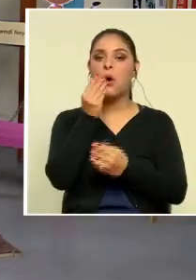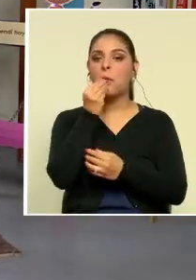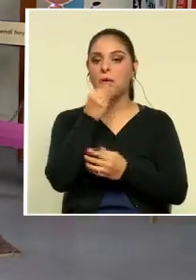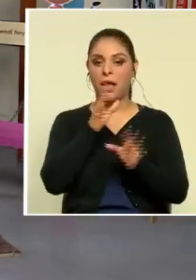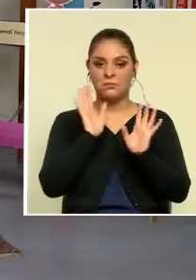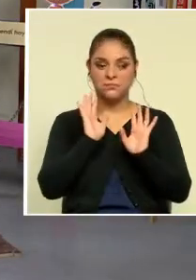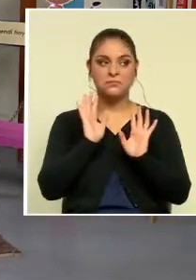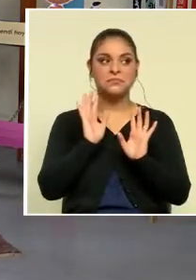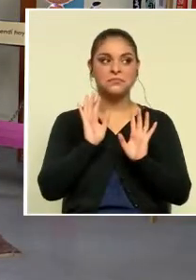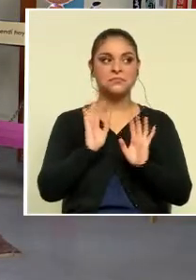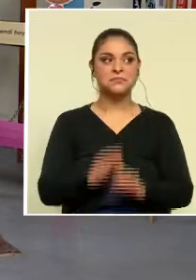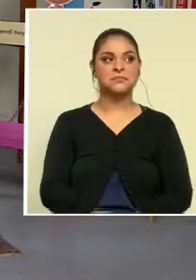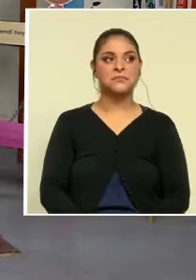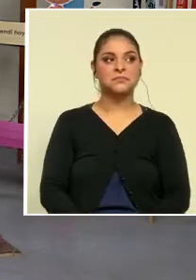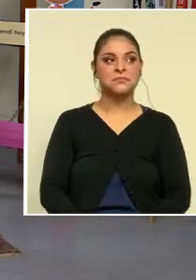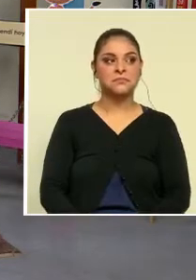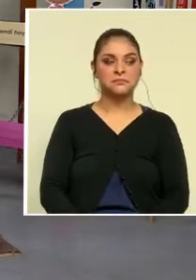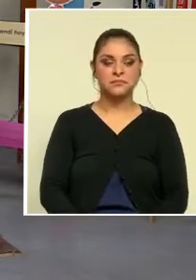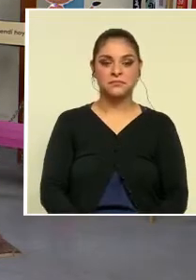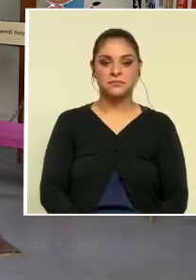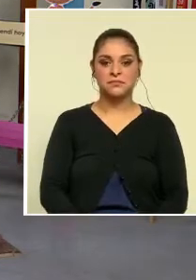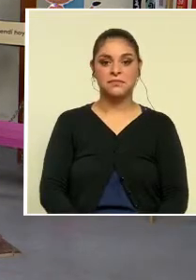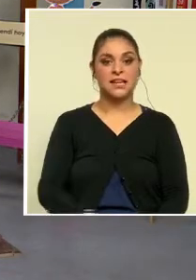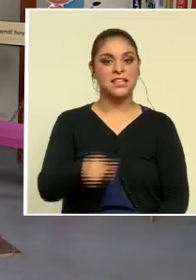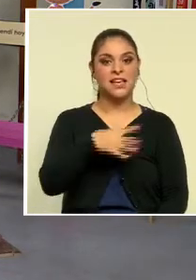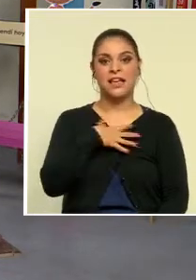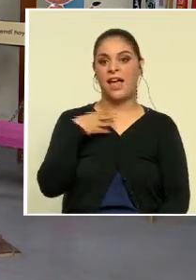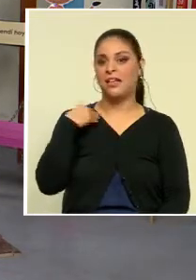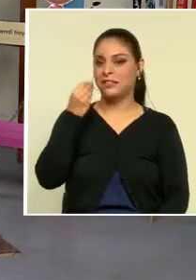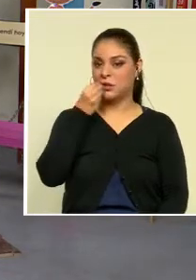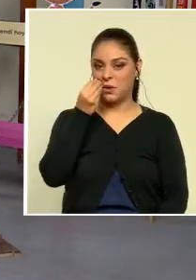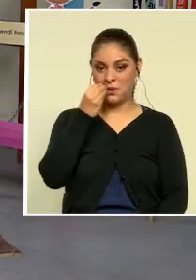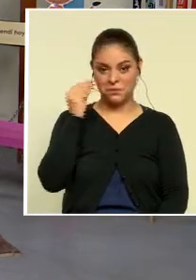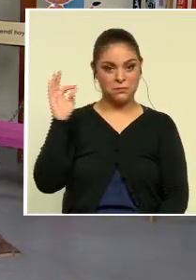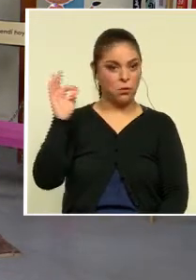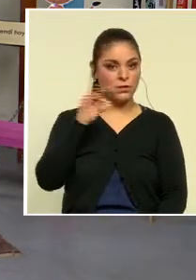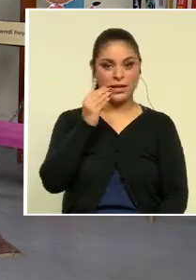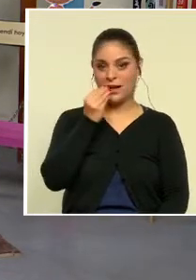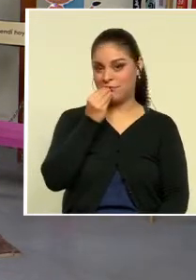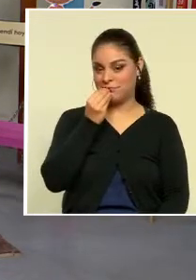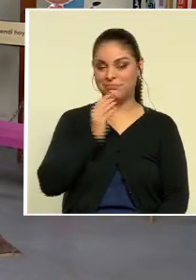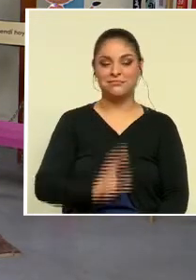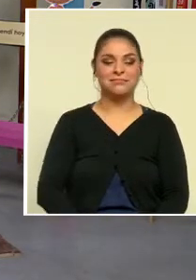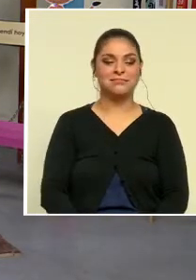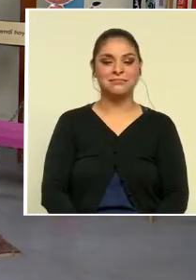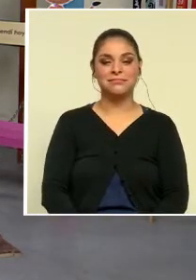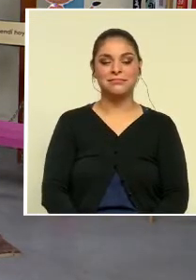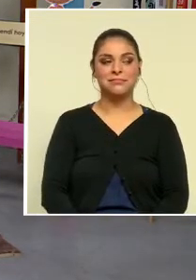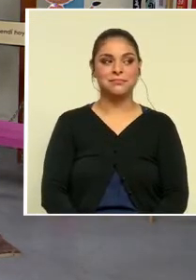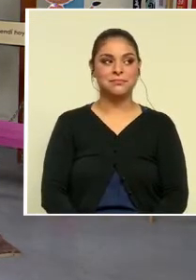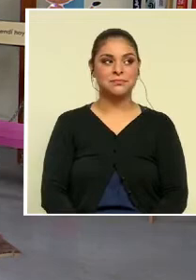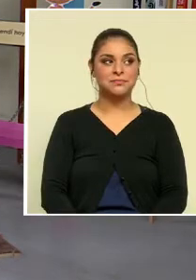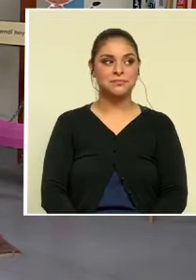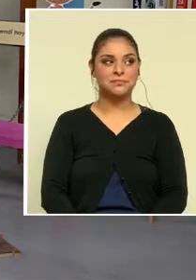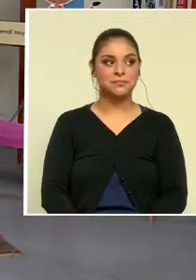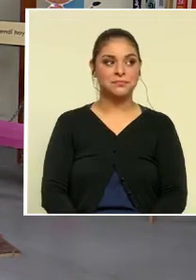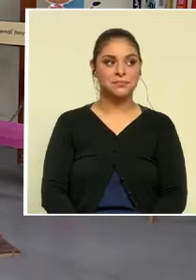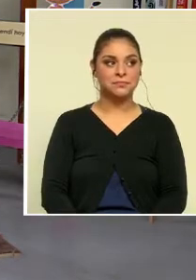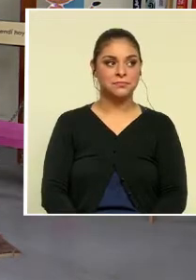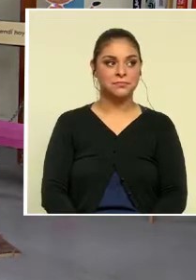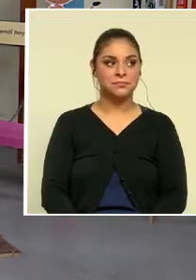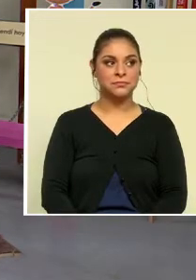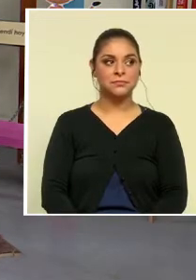exactamente lo que les encanta pues bueno entonces